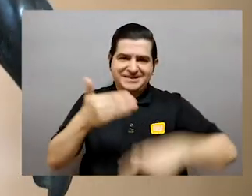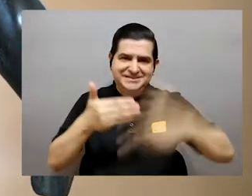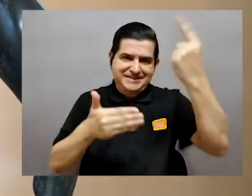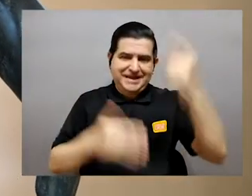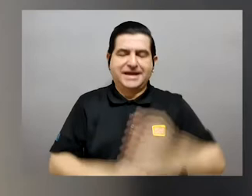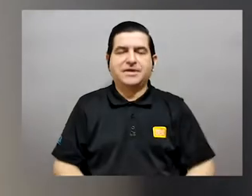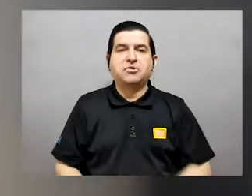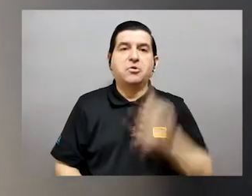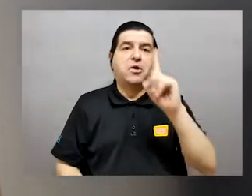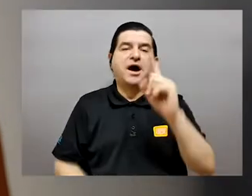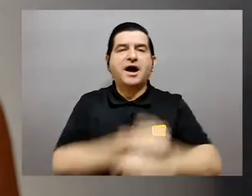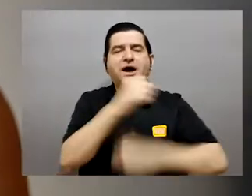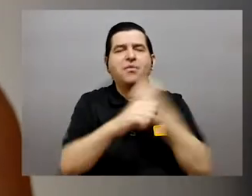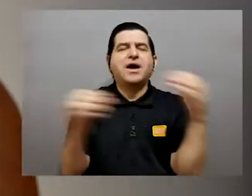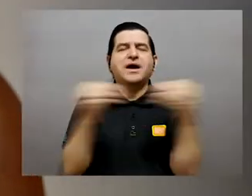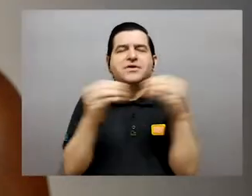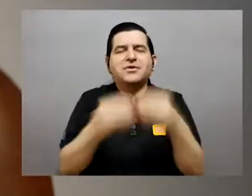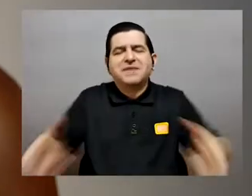pues tuve la...